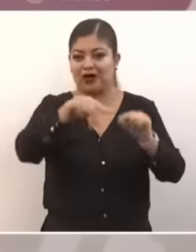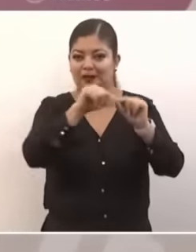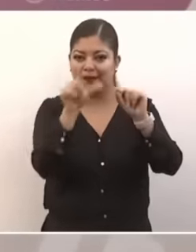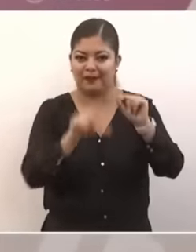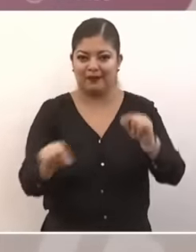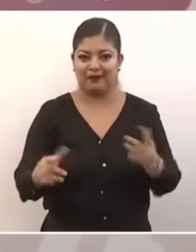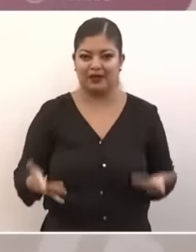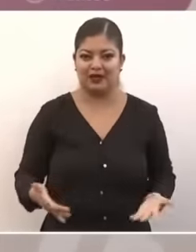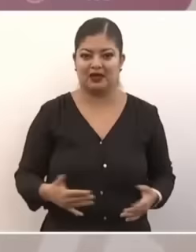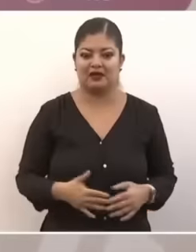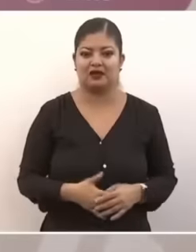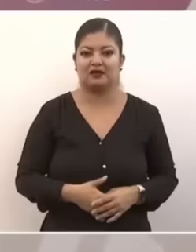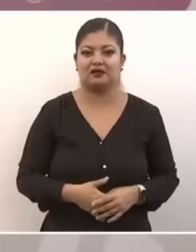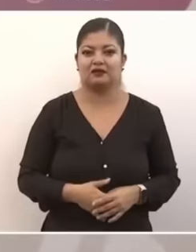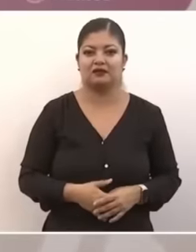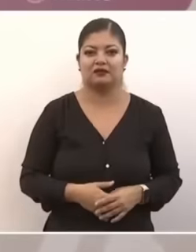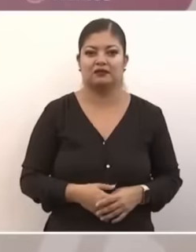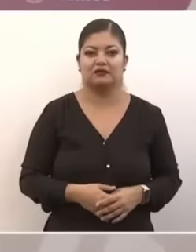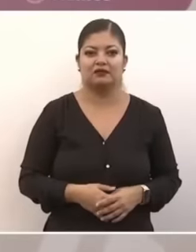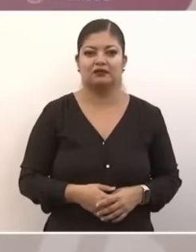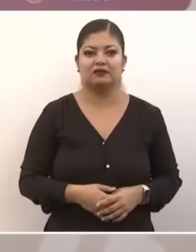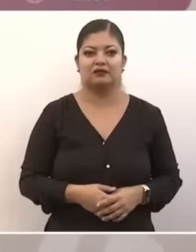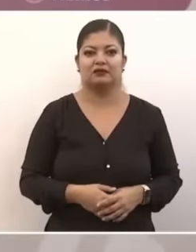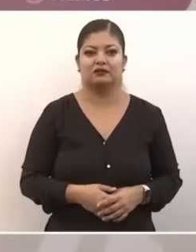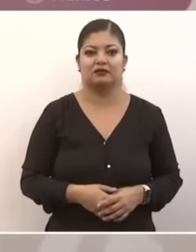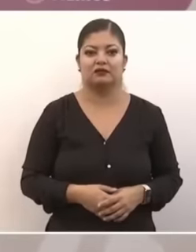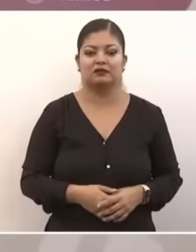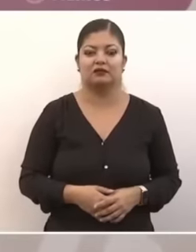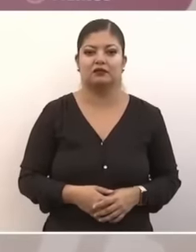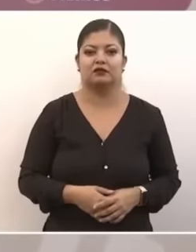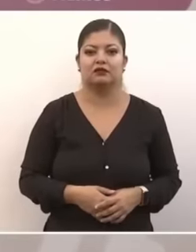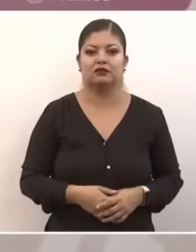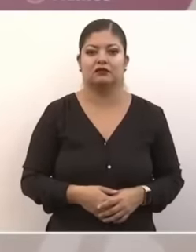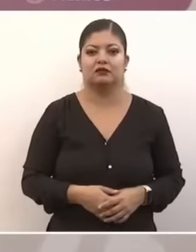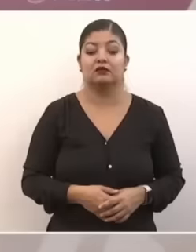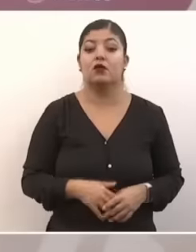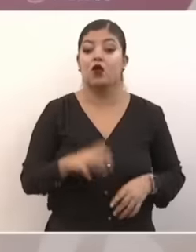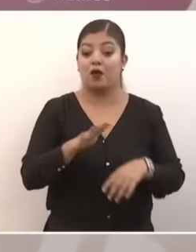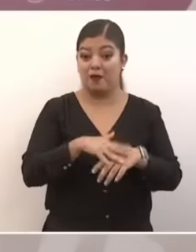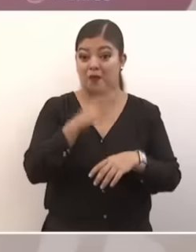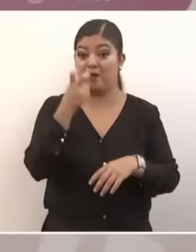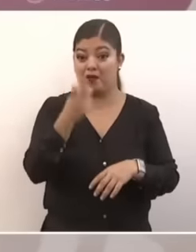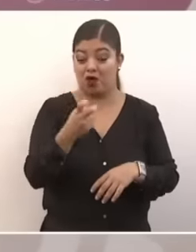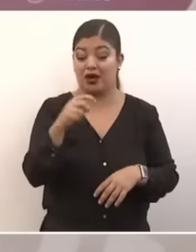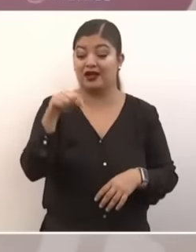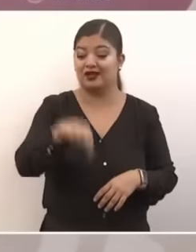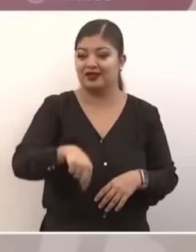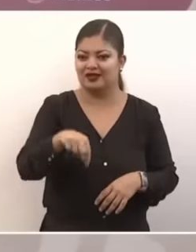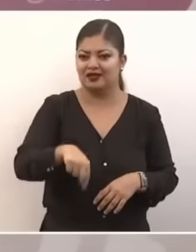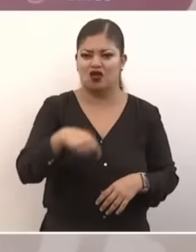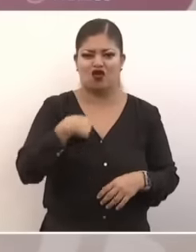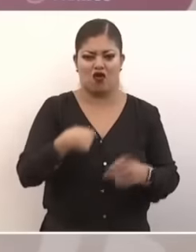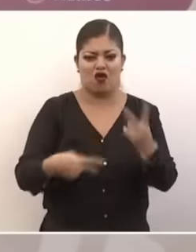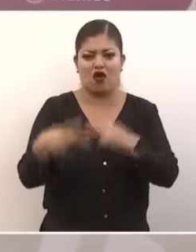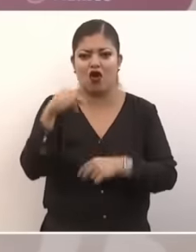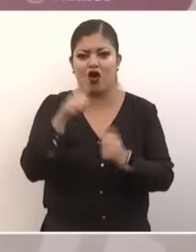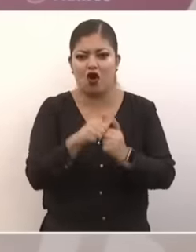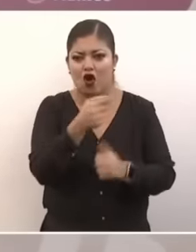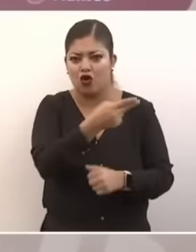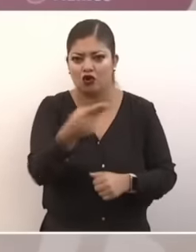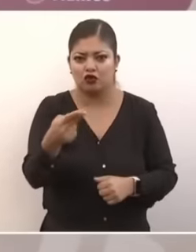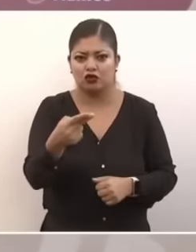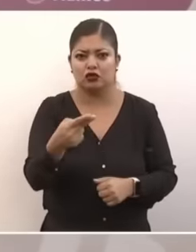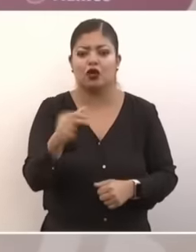Por eso me da mucho gusto estar aquí con ustedes este